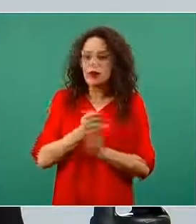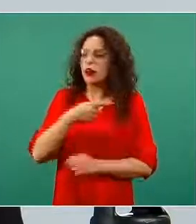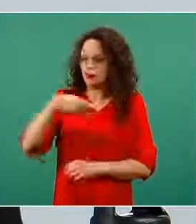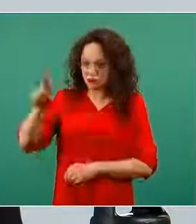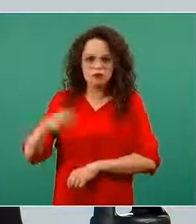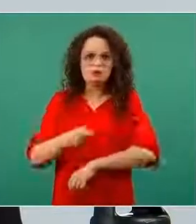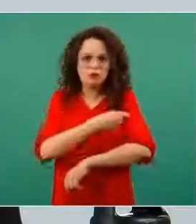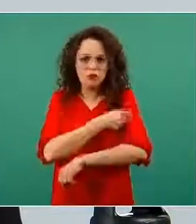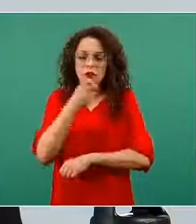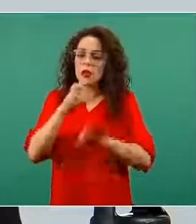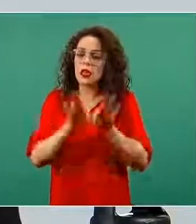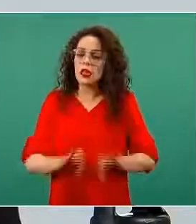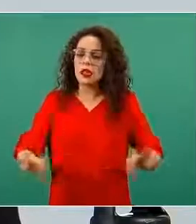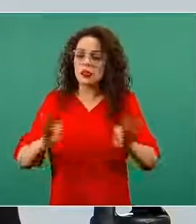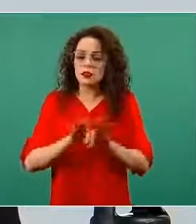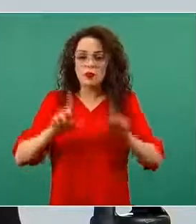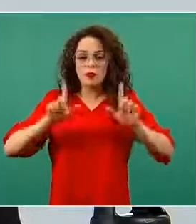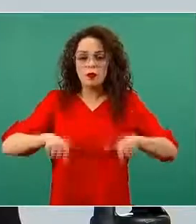plataforma